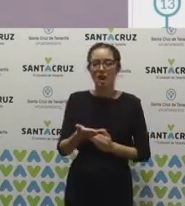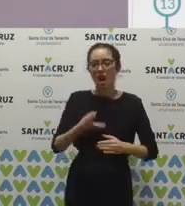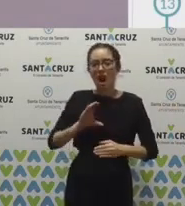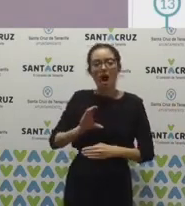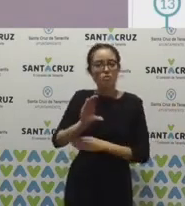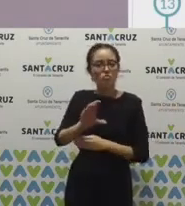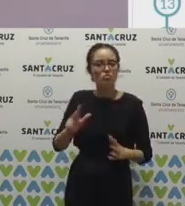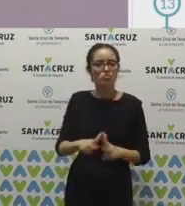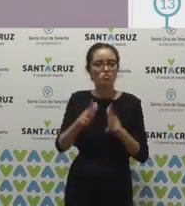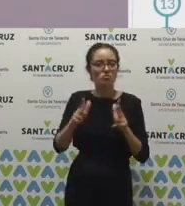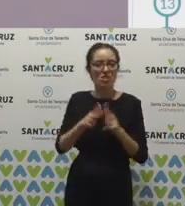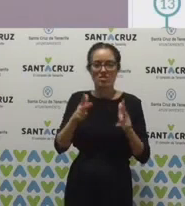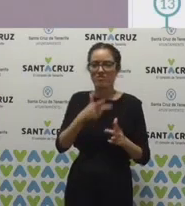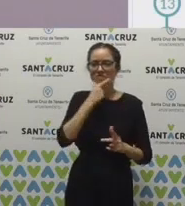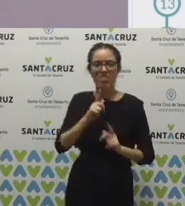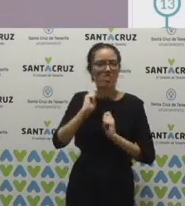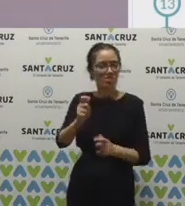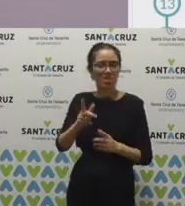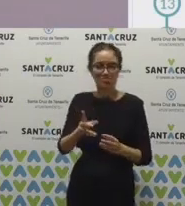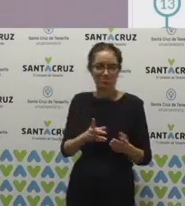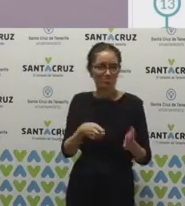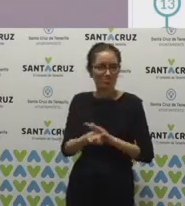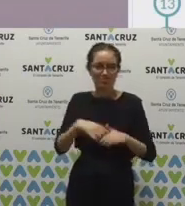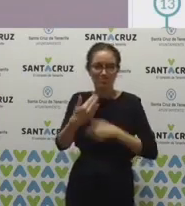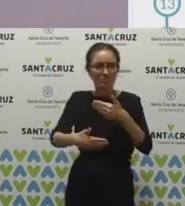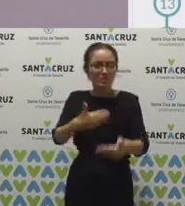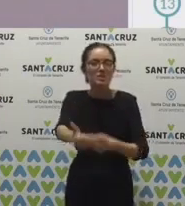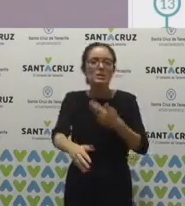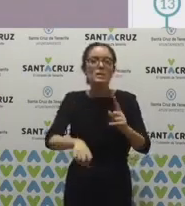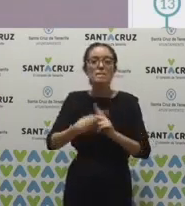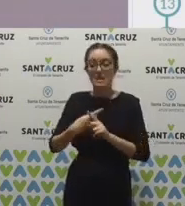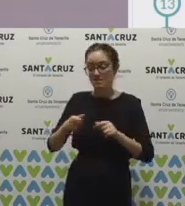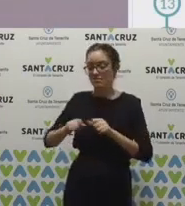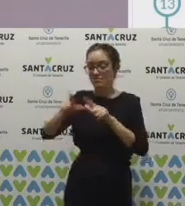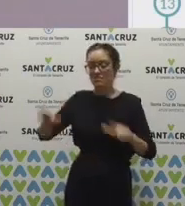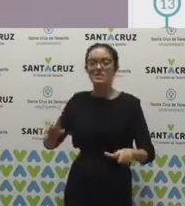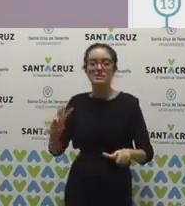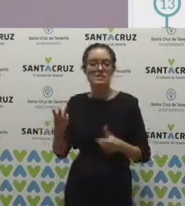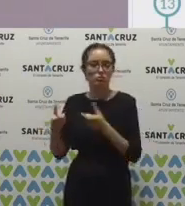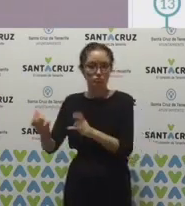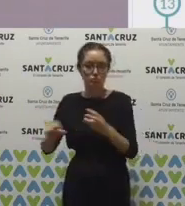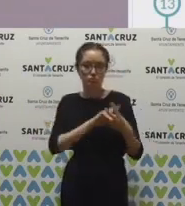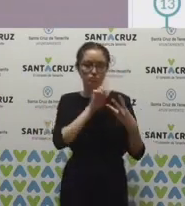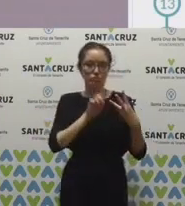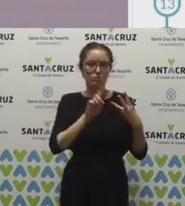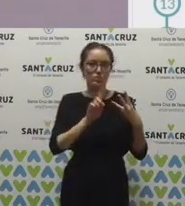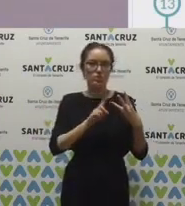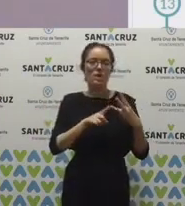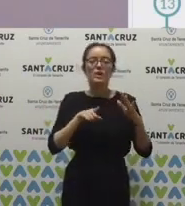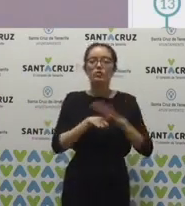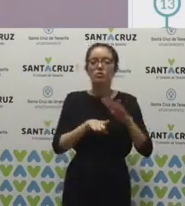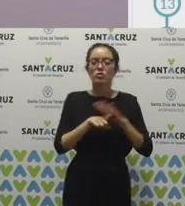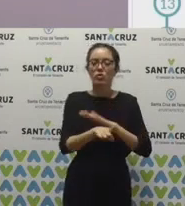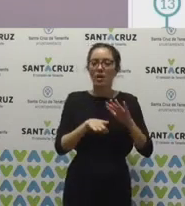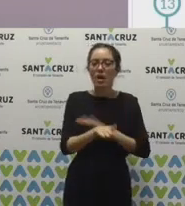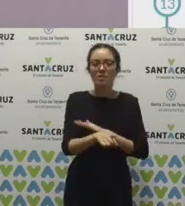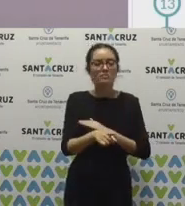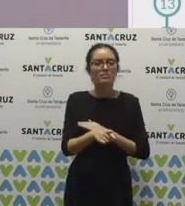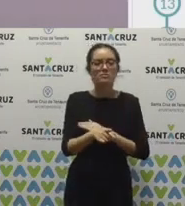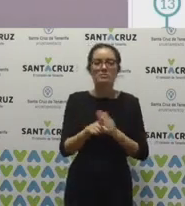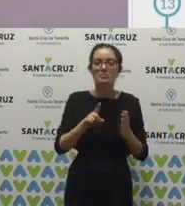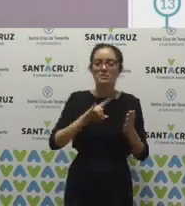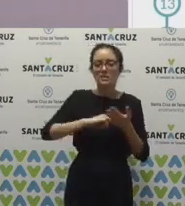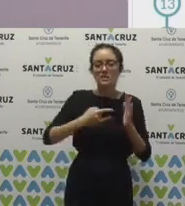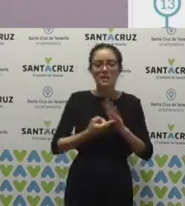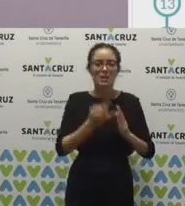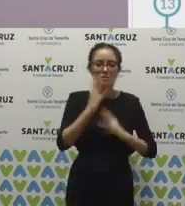tanto a las personas individuales como a las entidades que atiendan el tercer sector tercero gestionar los mecanismos administrativos y financieros